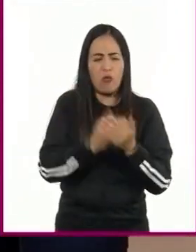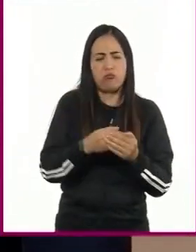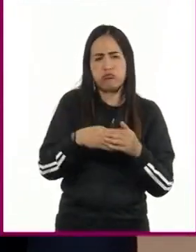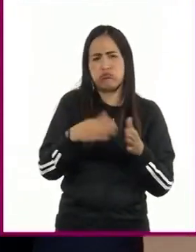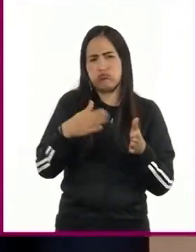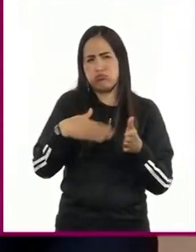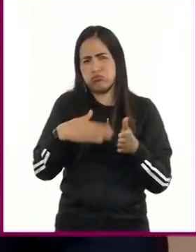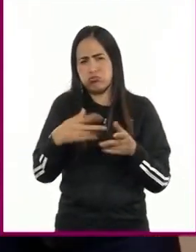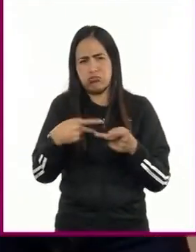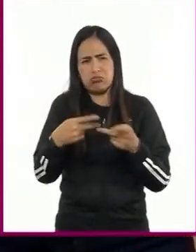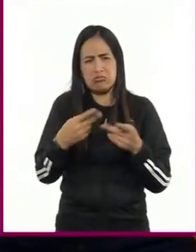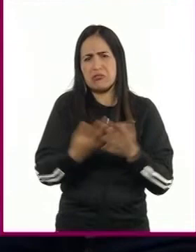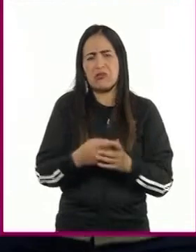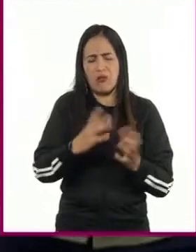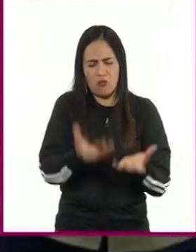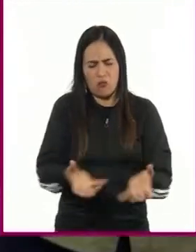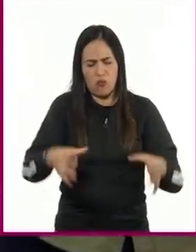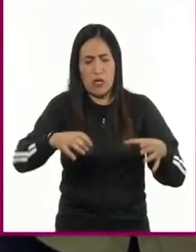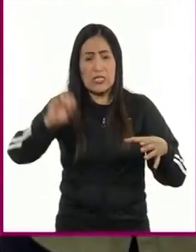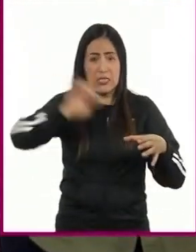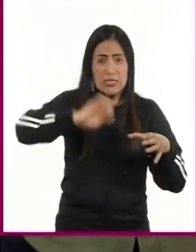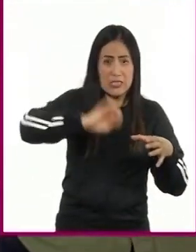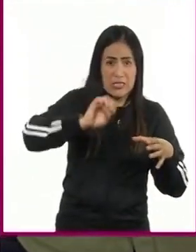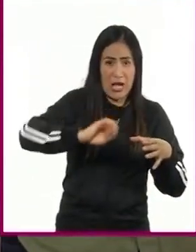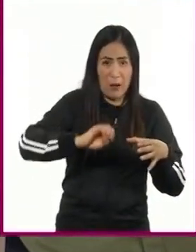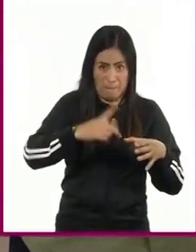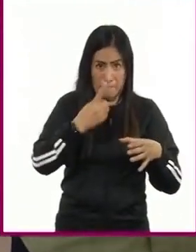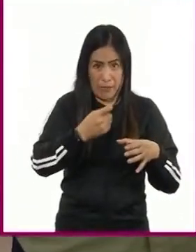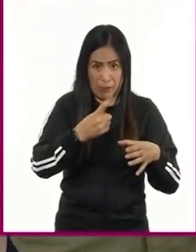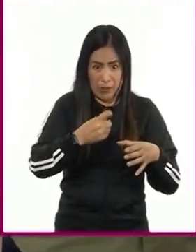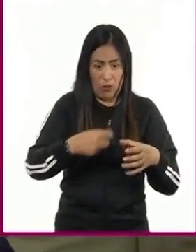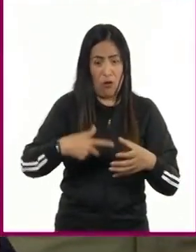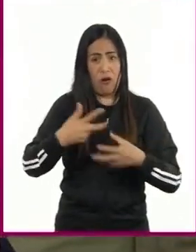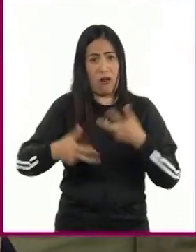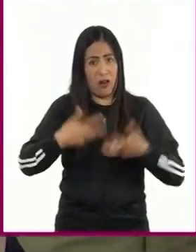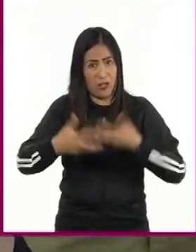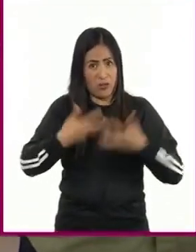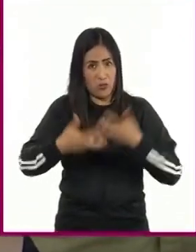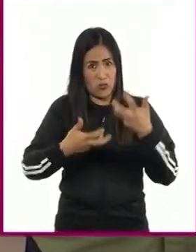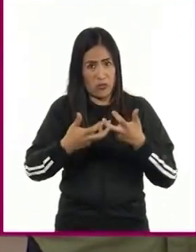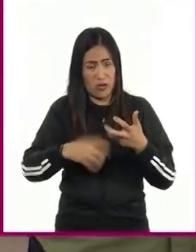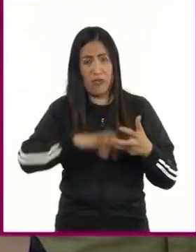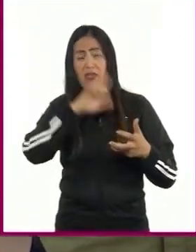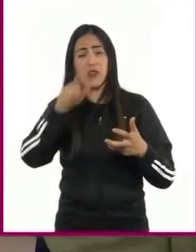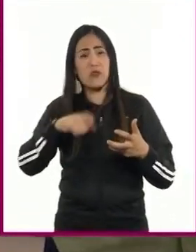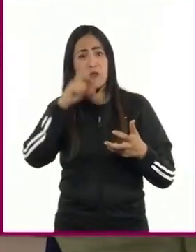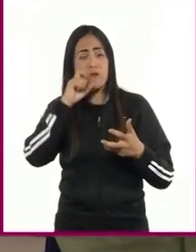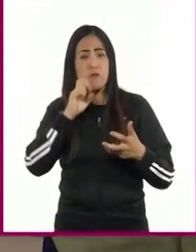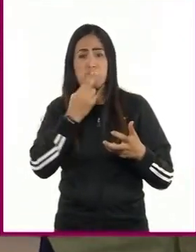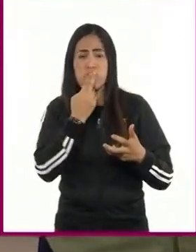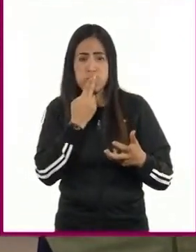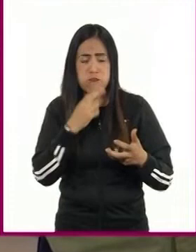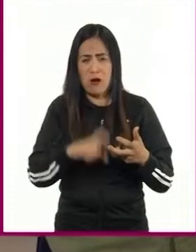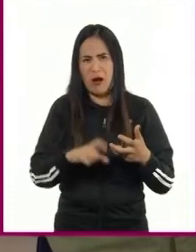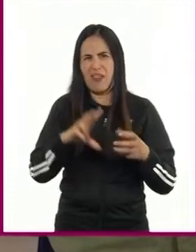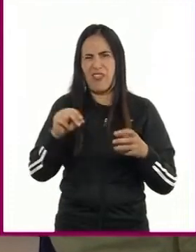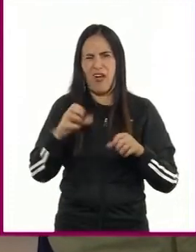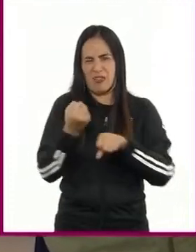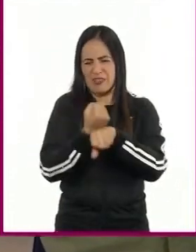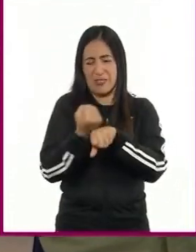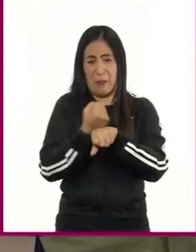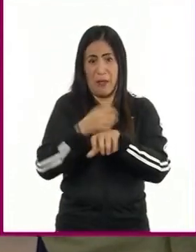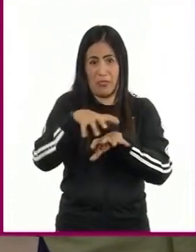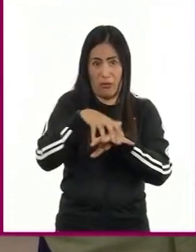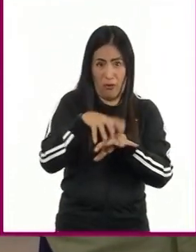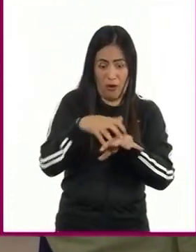se puede poner en el tazón la sal antes de la lechuga y no se debe agregar una chancla en vez de un jitomate. Por eso es muy importante